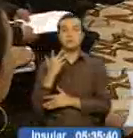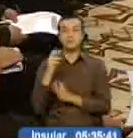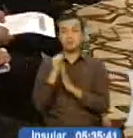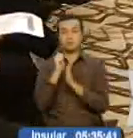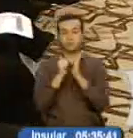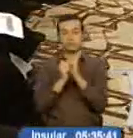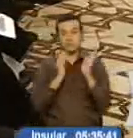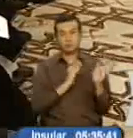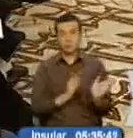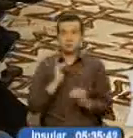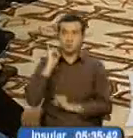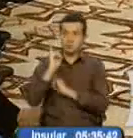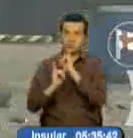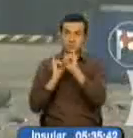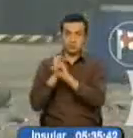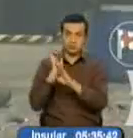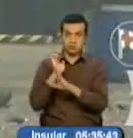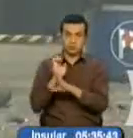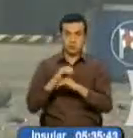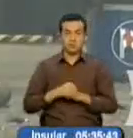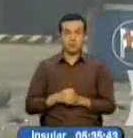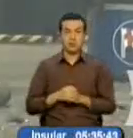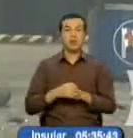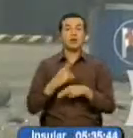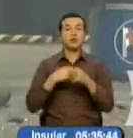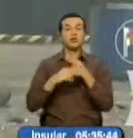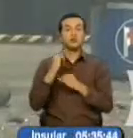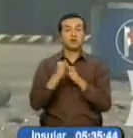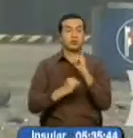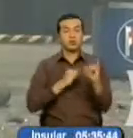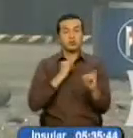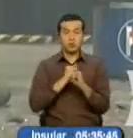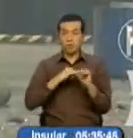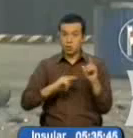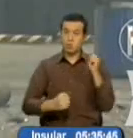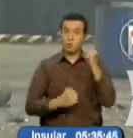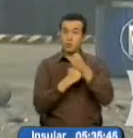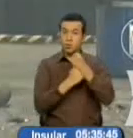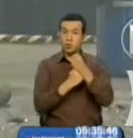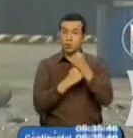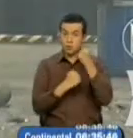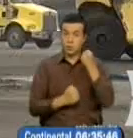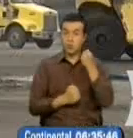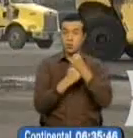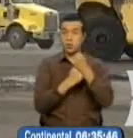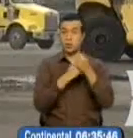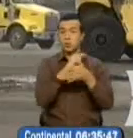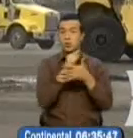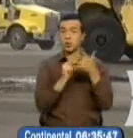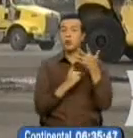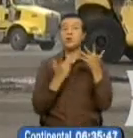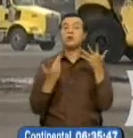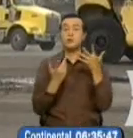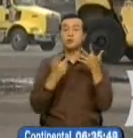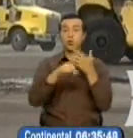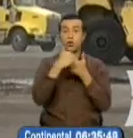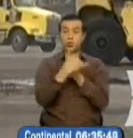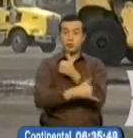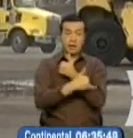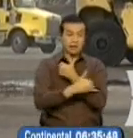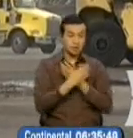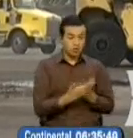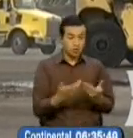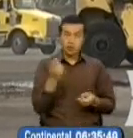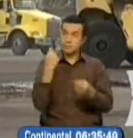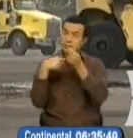agenda de política exterior de Ecuador. En comercio exterior, uno de los pilares de esa estructura temática se enfoca en desarrollar exportaciones de productos